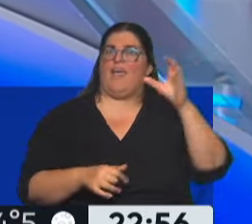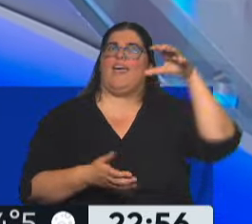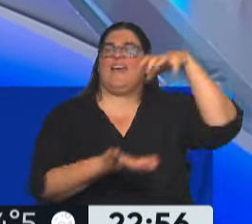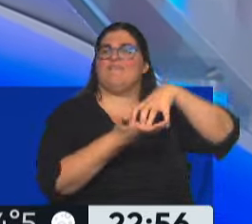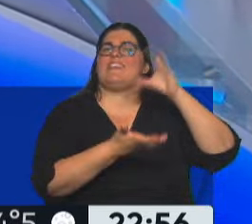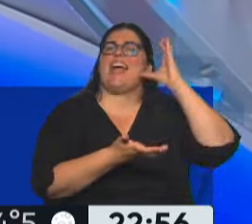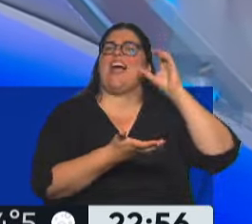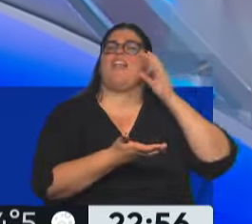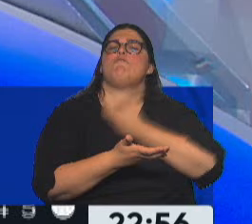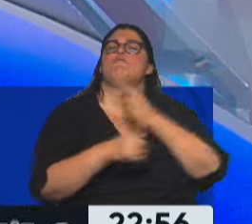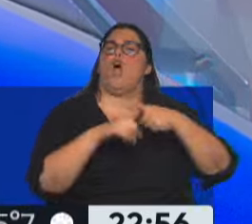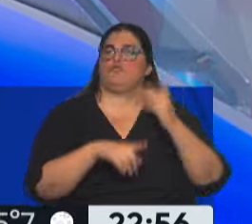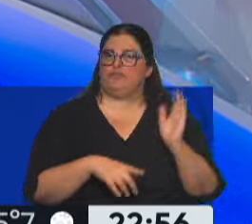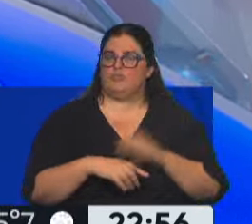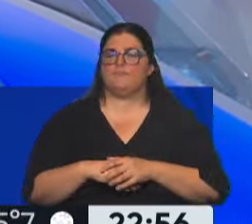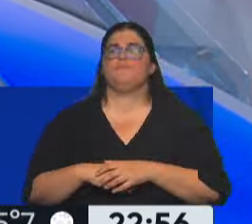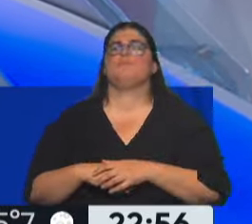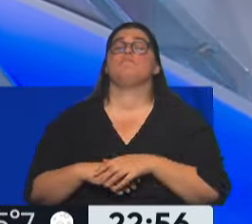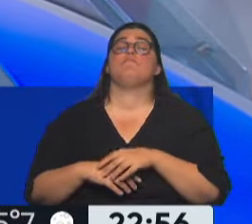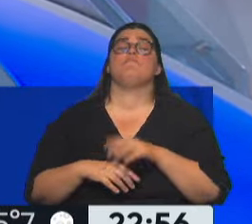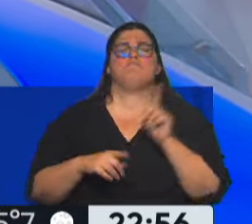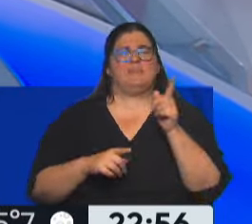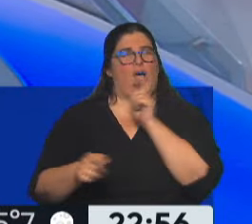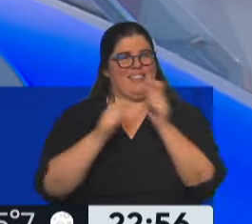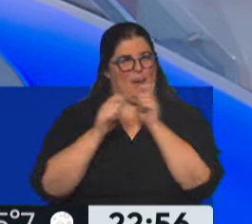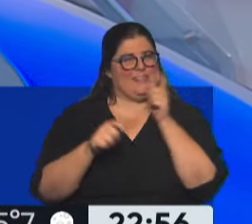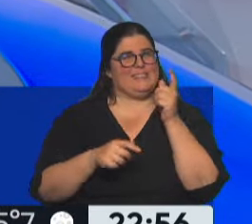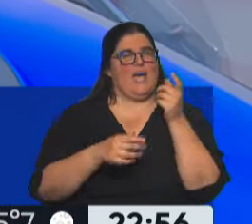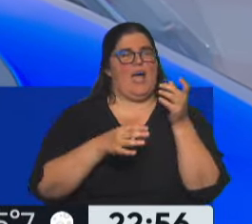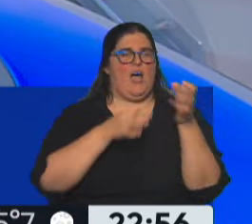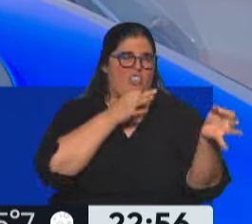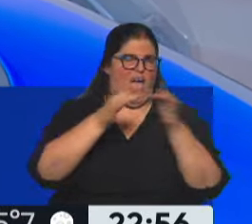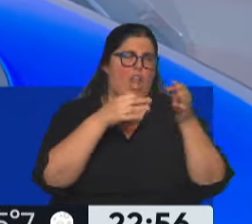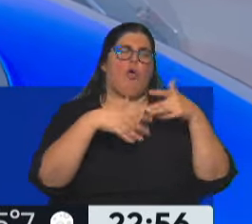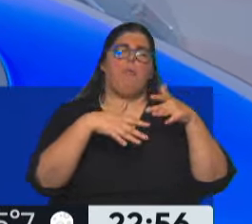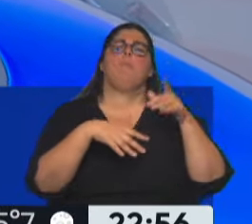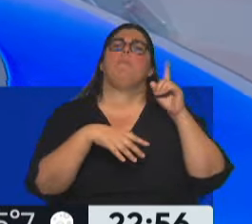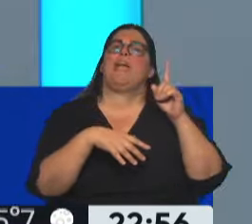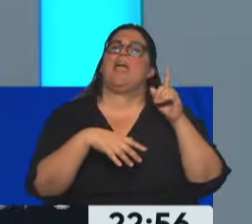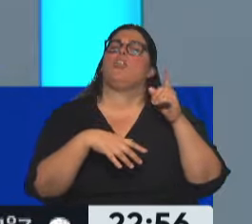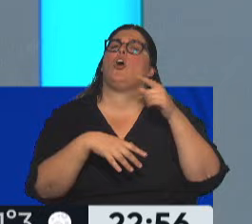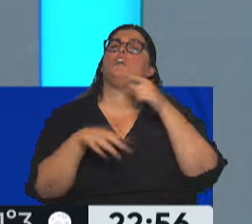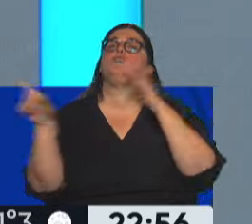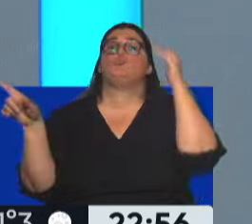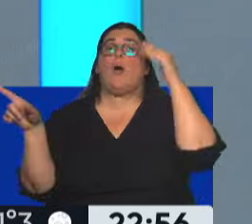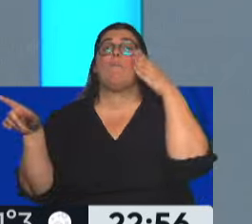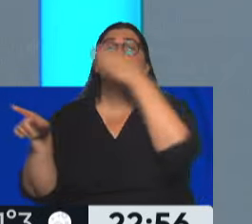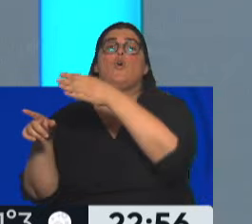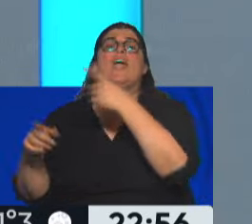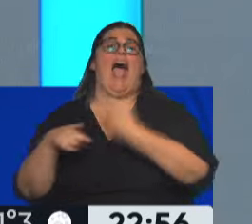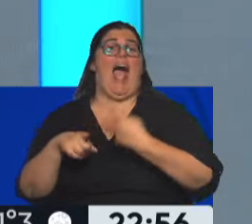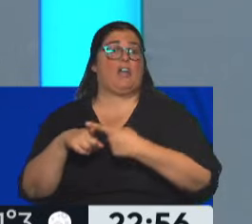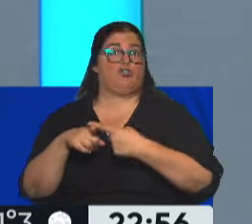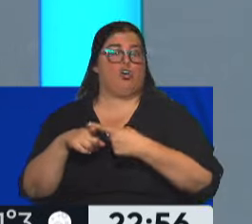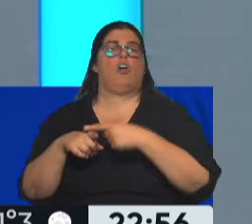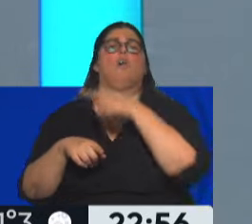digo más allá de hablarse concretamente de lo que habían dicho en la entrevista se habló mucho de un acto que dio en pennsyvania Trump porque se desmayan dos de sus